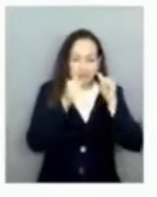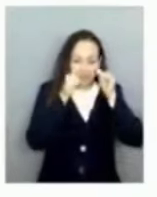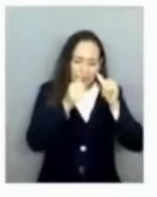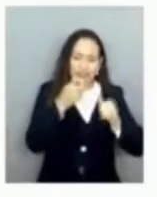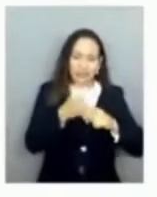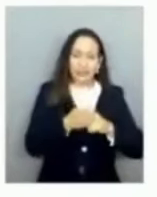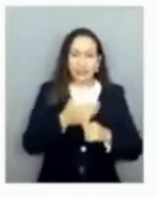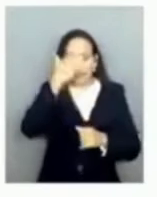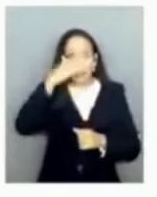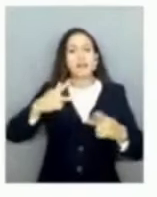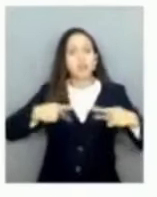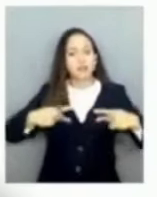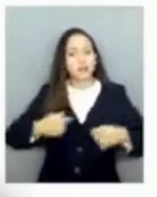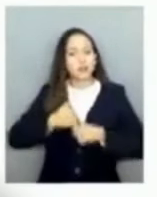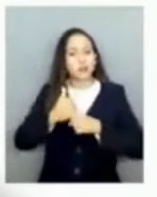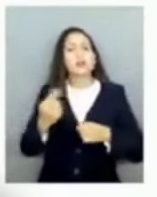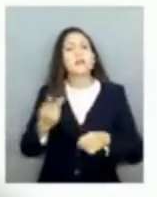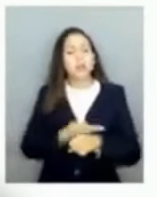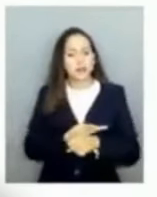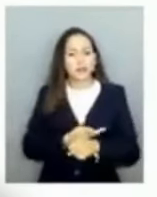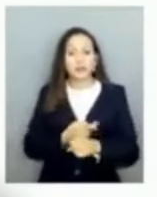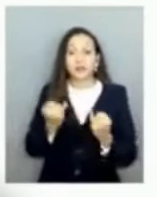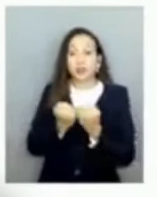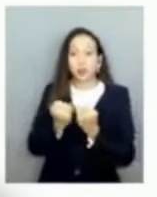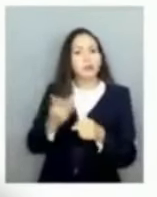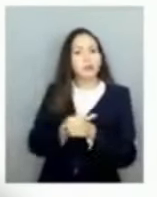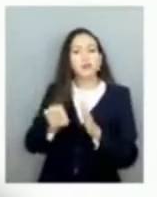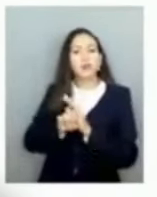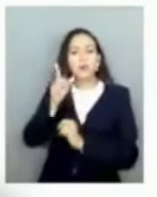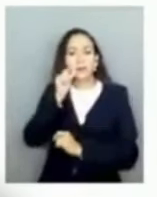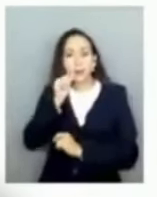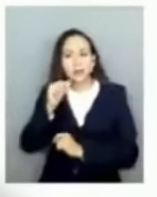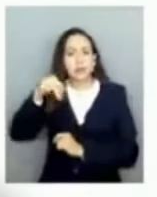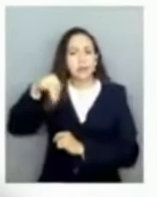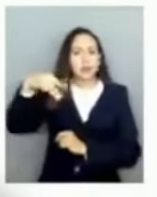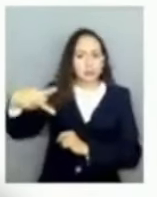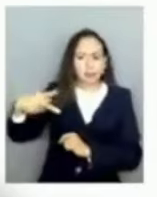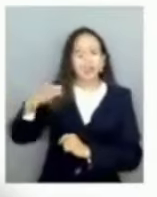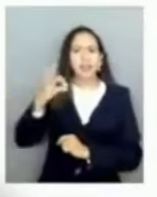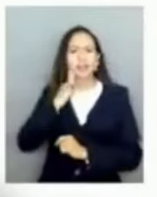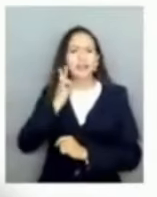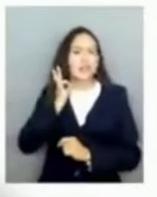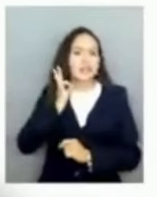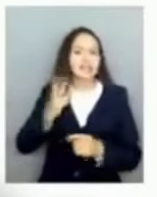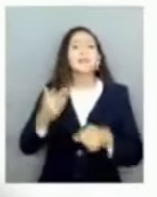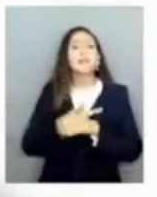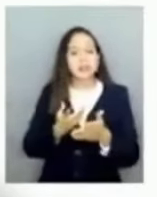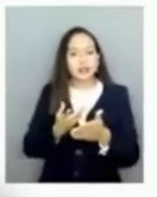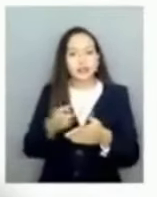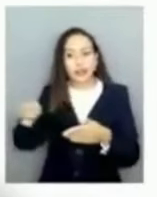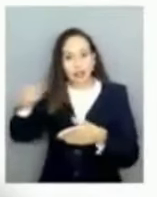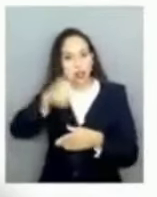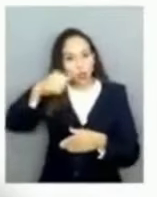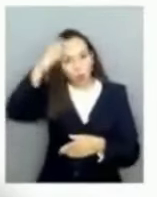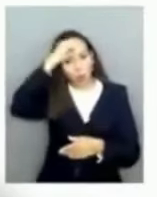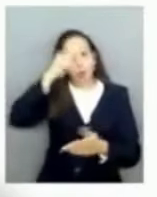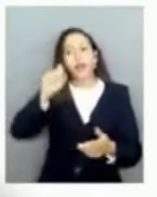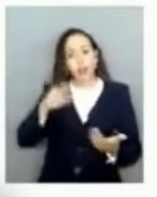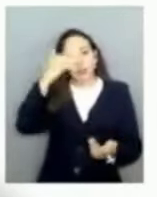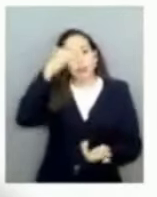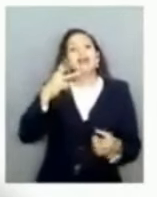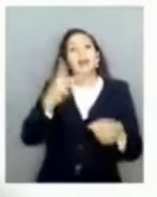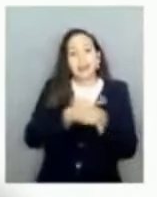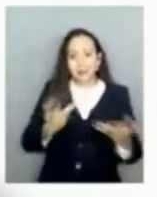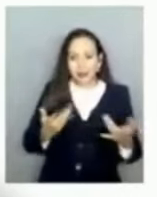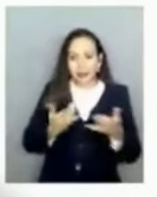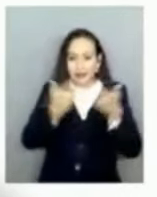y los usuarios del sistema de Justicia Quiero reiterar la importancia de tomar en cuenta los insumos de